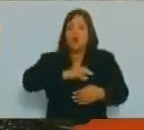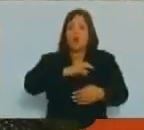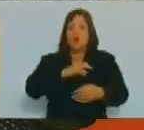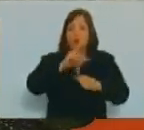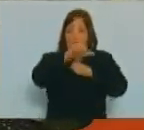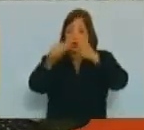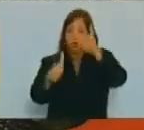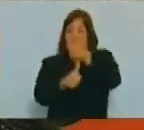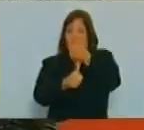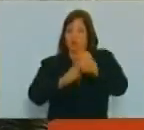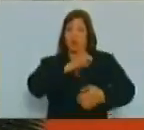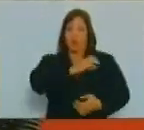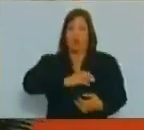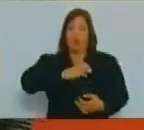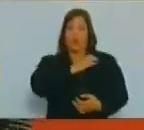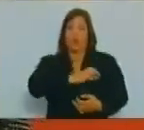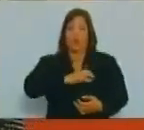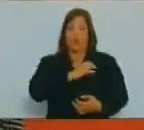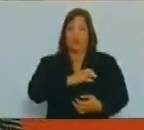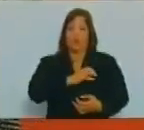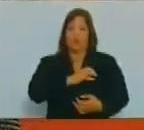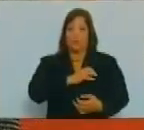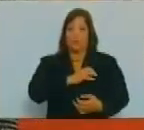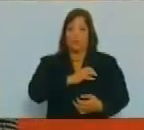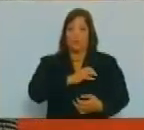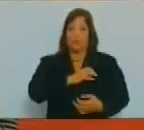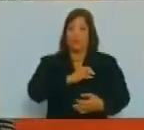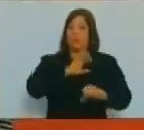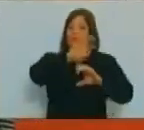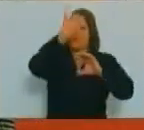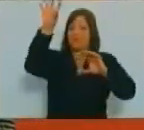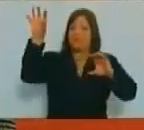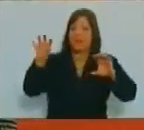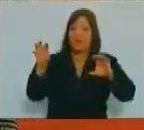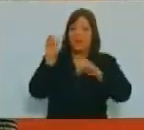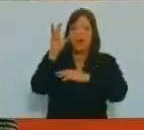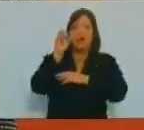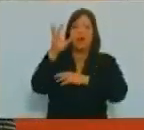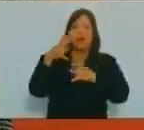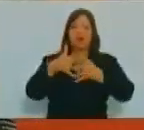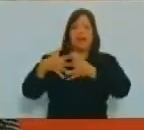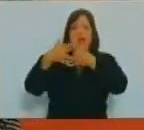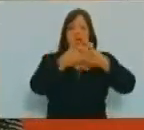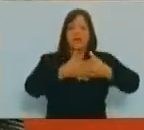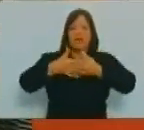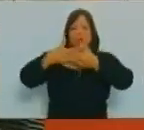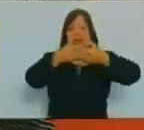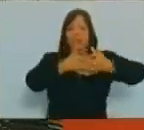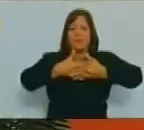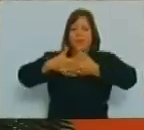subcomisión de la comisión de exteriores del congreso norteamericano